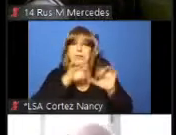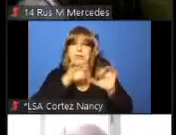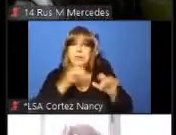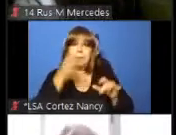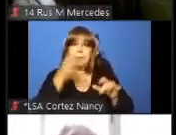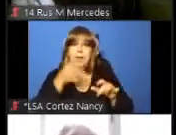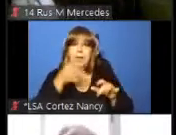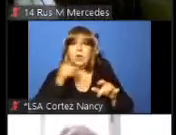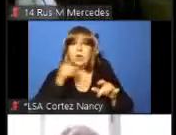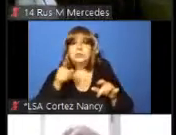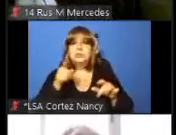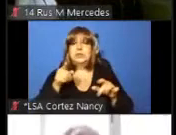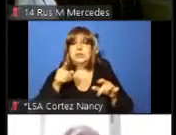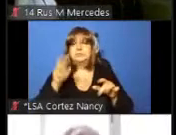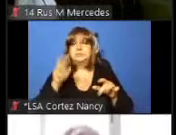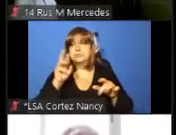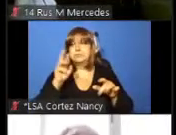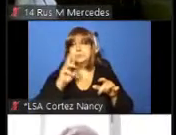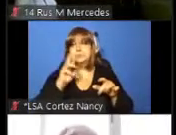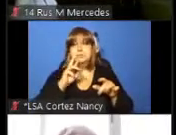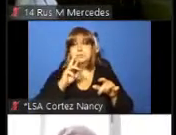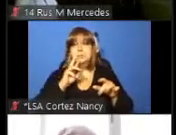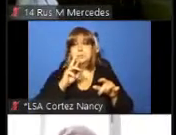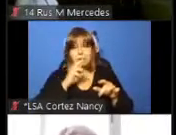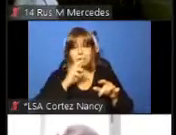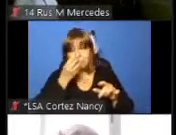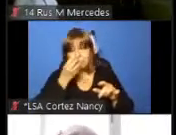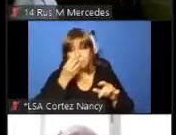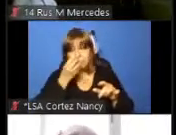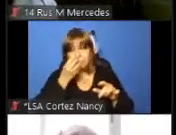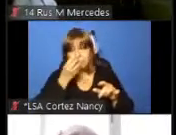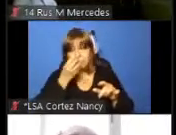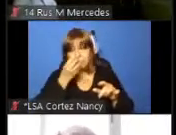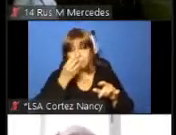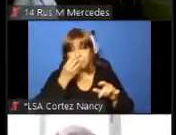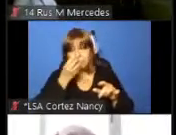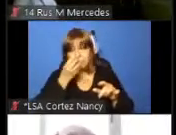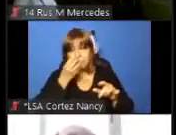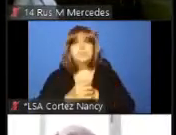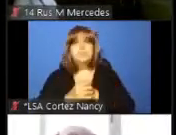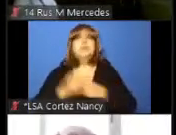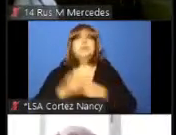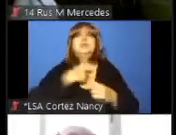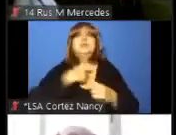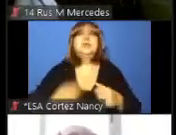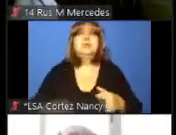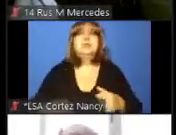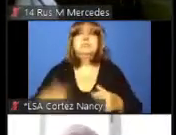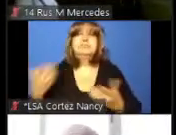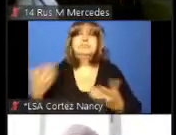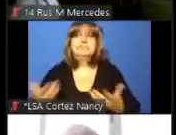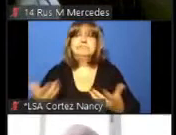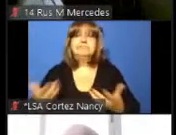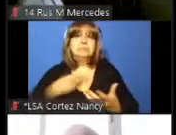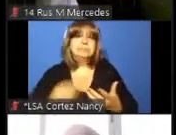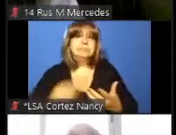elija a plantear en particular qué rol tuvo el estado con esto y que está teniendo qué rol tienen las sombras